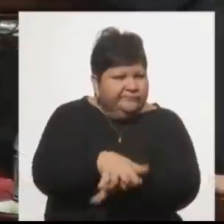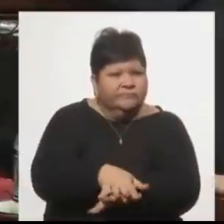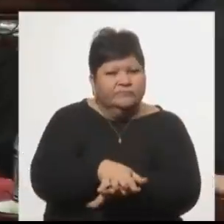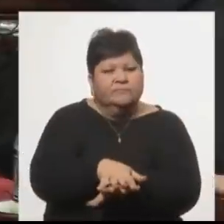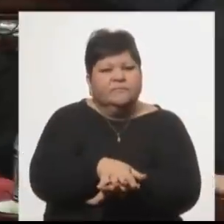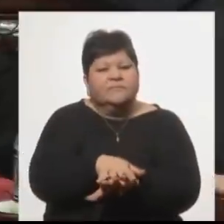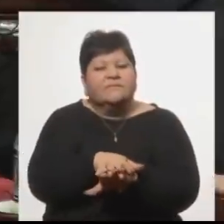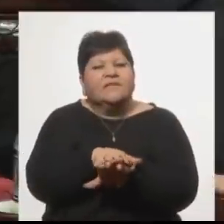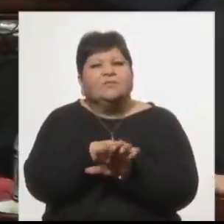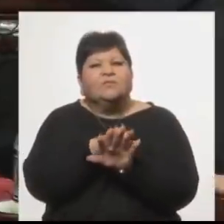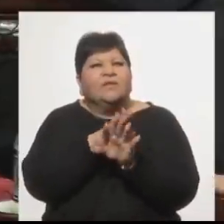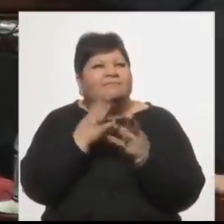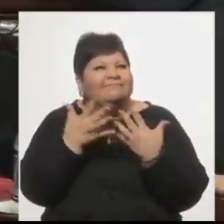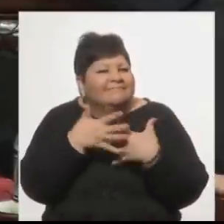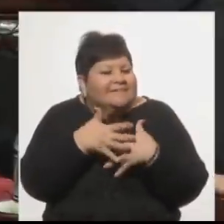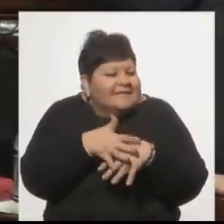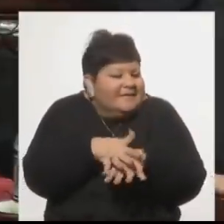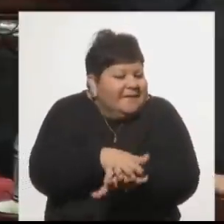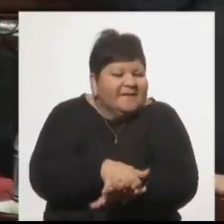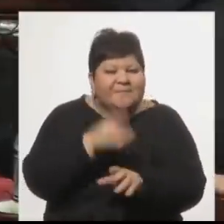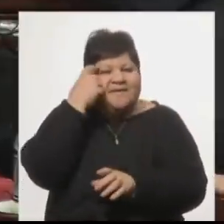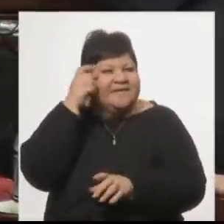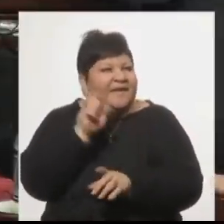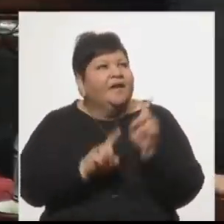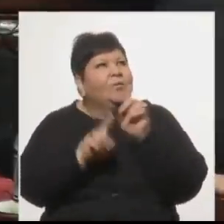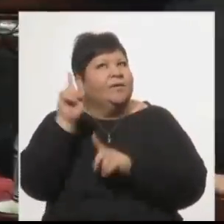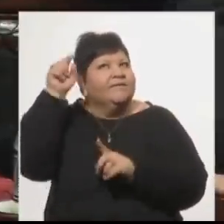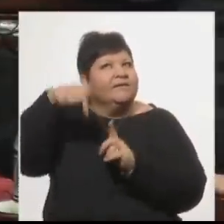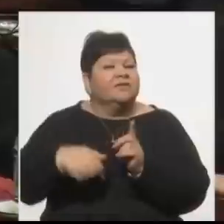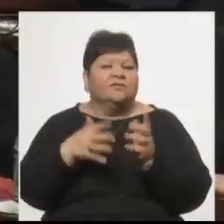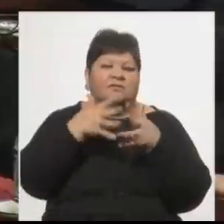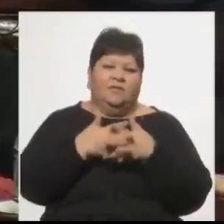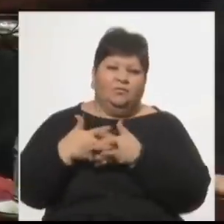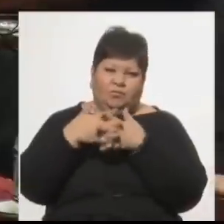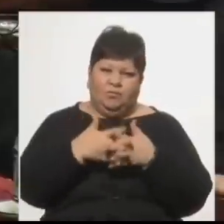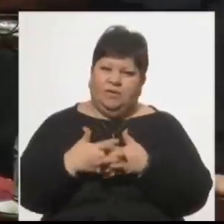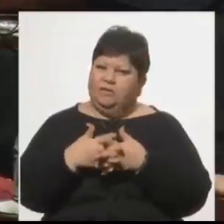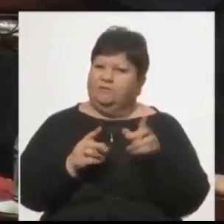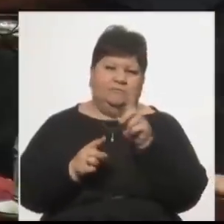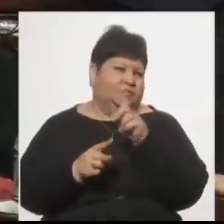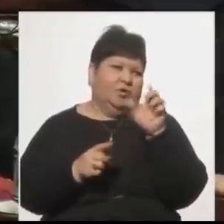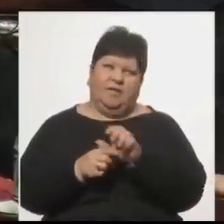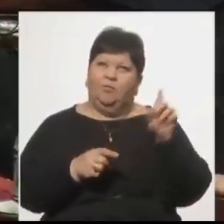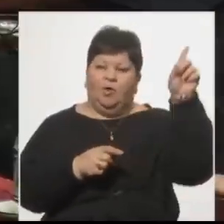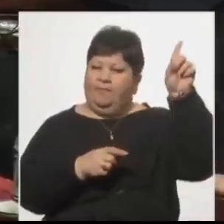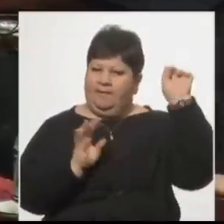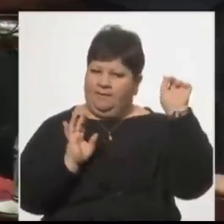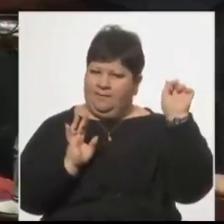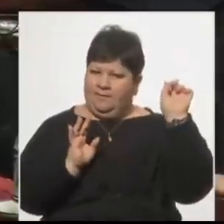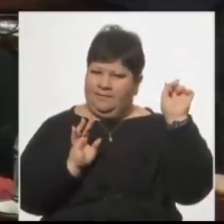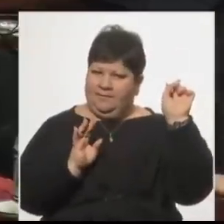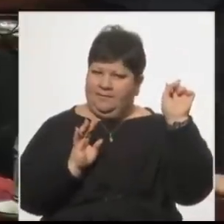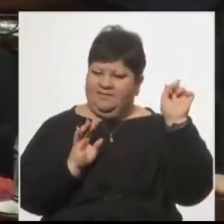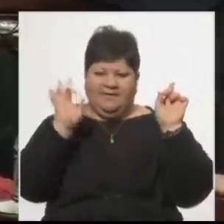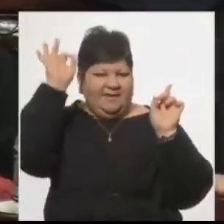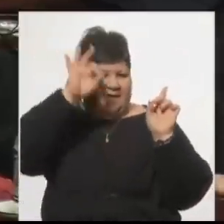de ideas. Una vinieron de Estados Unidos, no del mundo anglosajón europeo, ni